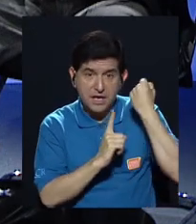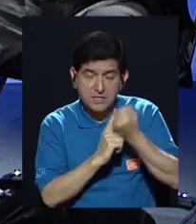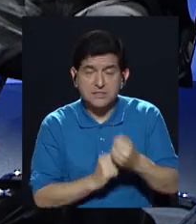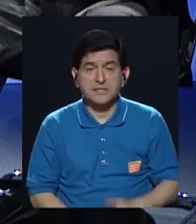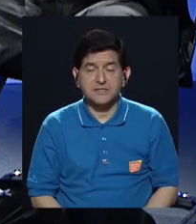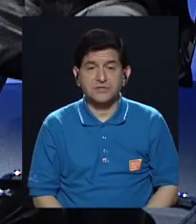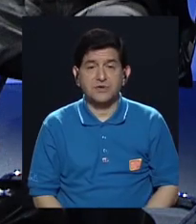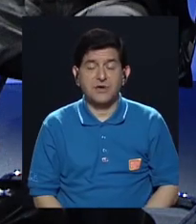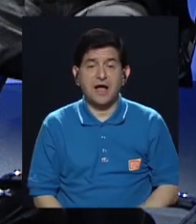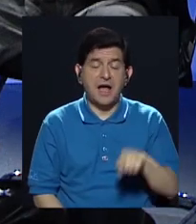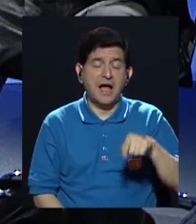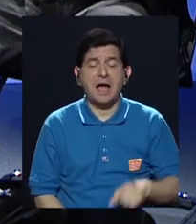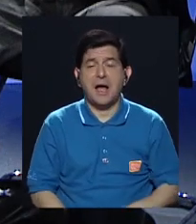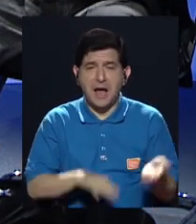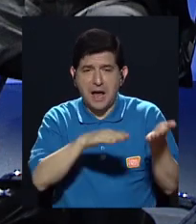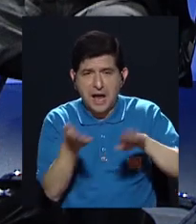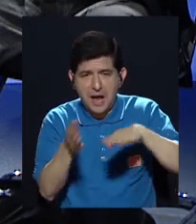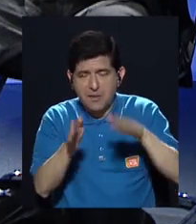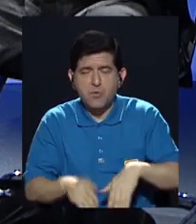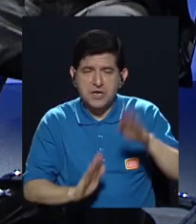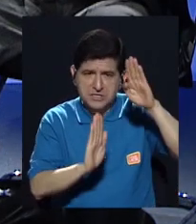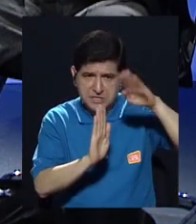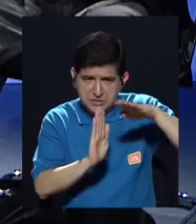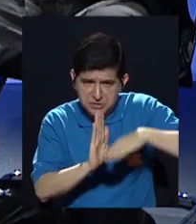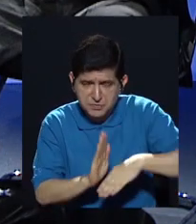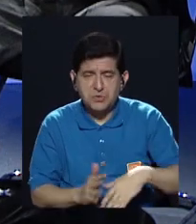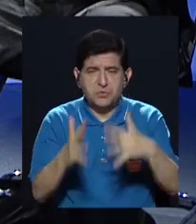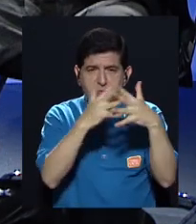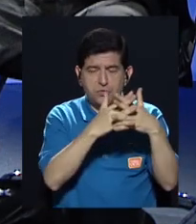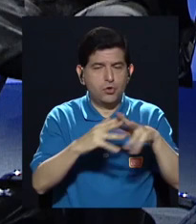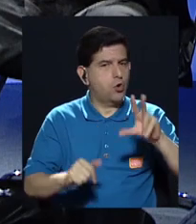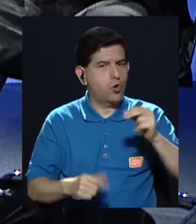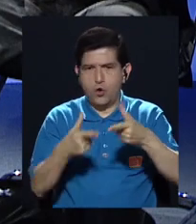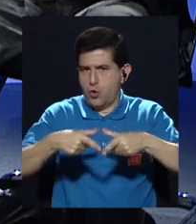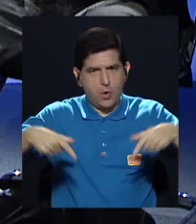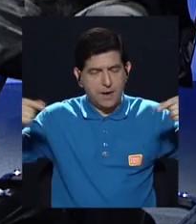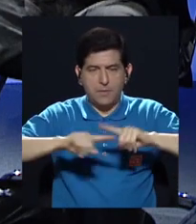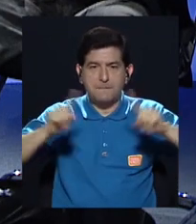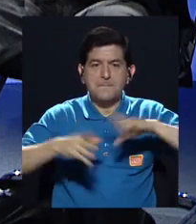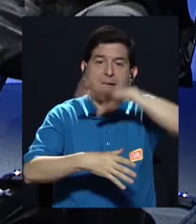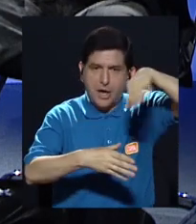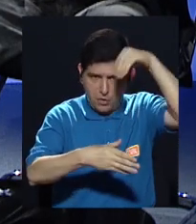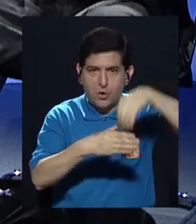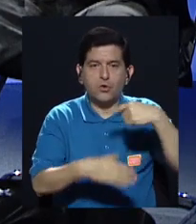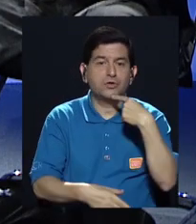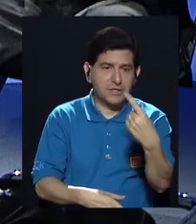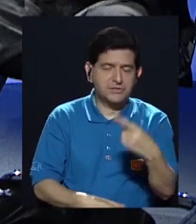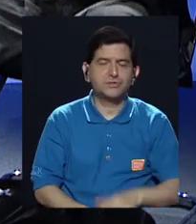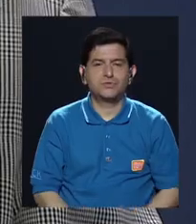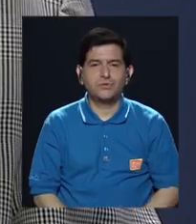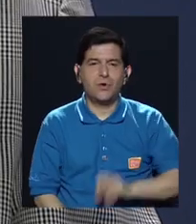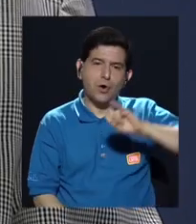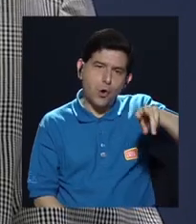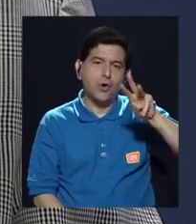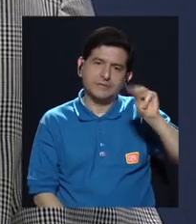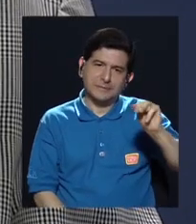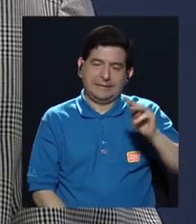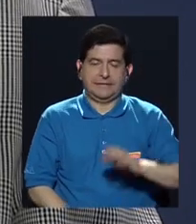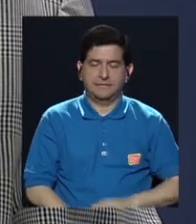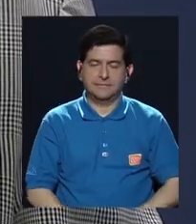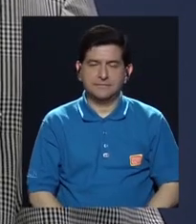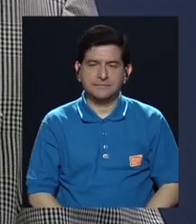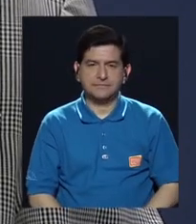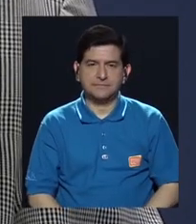le economizó bajas a los Estados Unidos, no a Japón, pero este era el contexto, como decía José